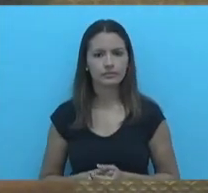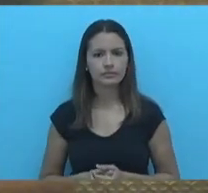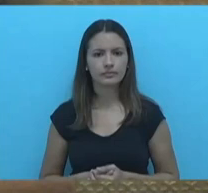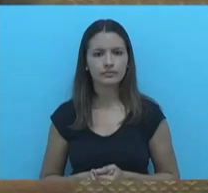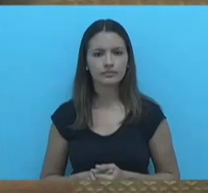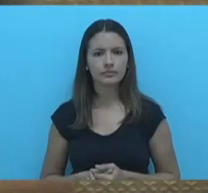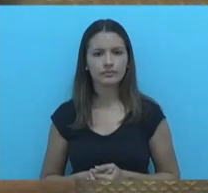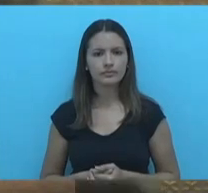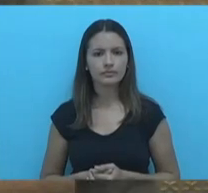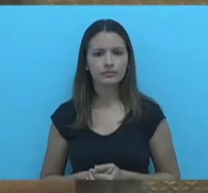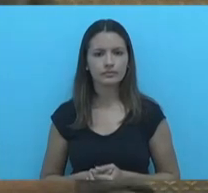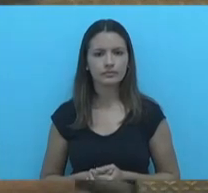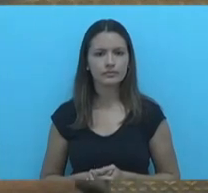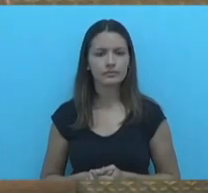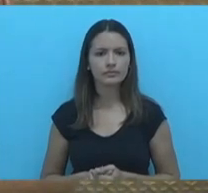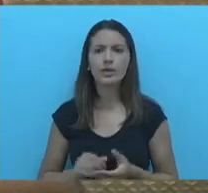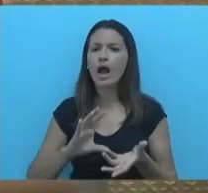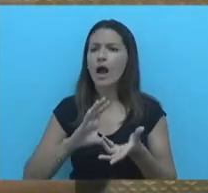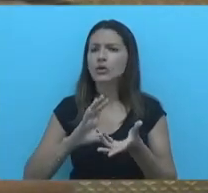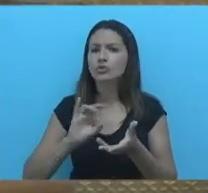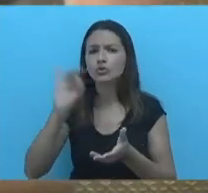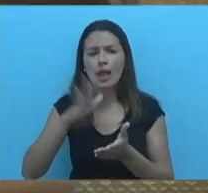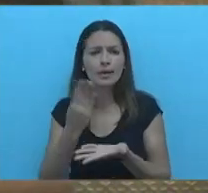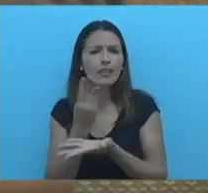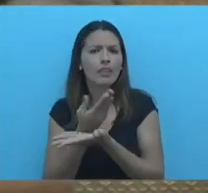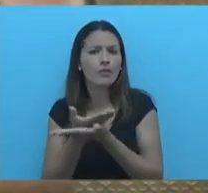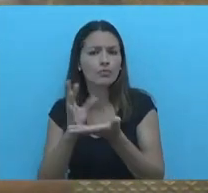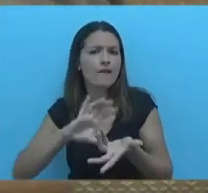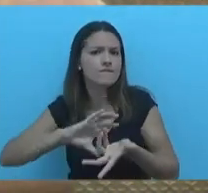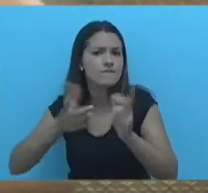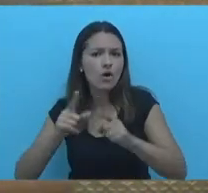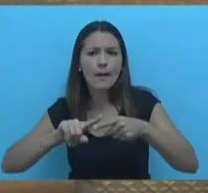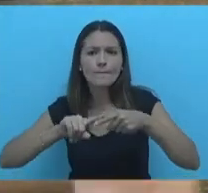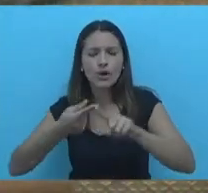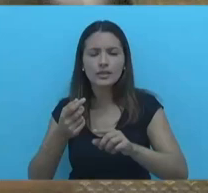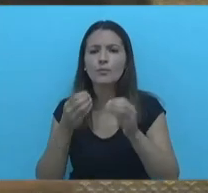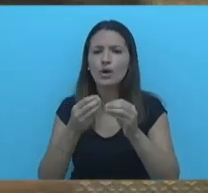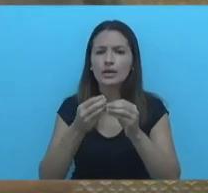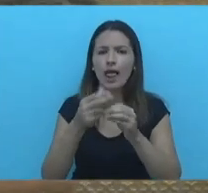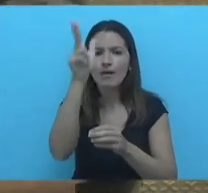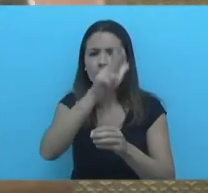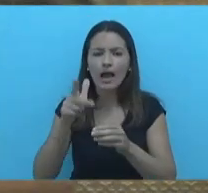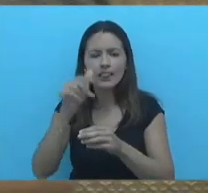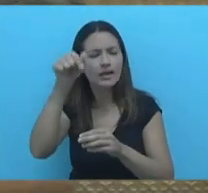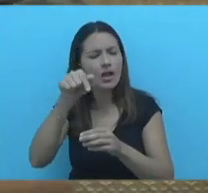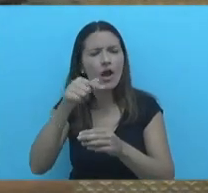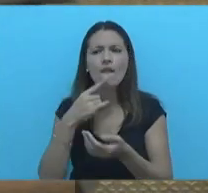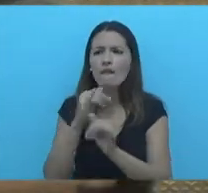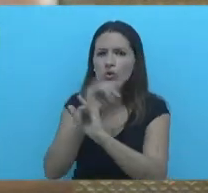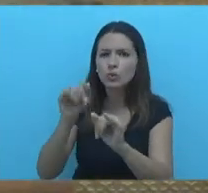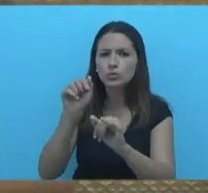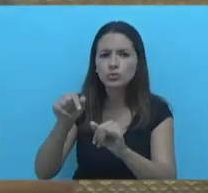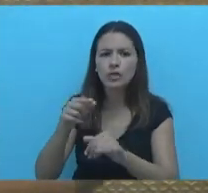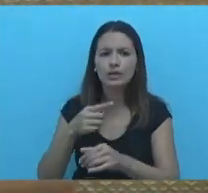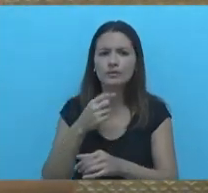aborto. Una definición política. ¿Por qué una definición política? Porque habían comenzado a llegarle al Vaticano las denuncias y los juicios